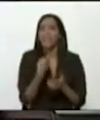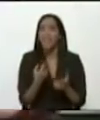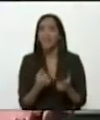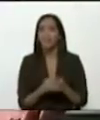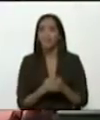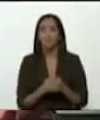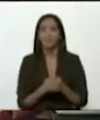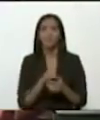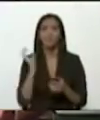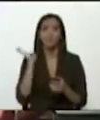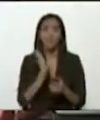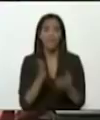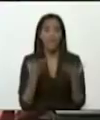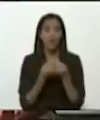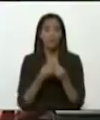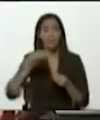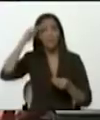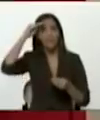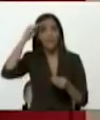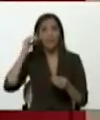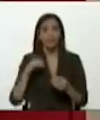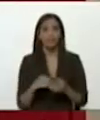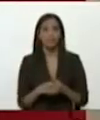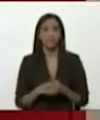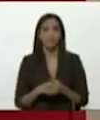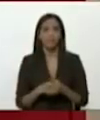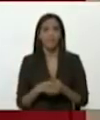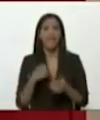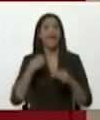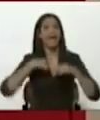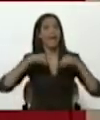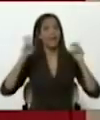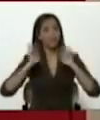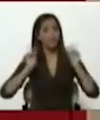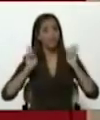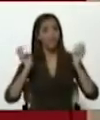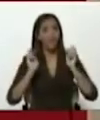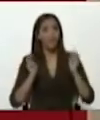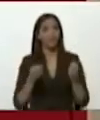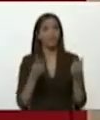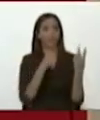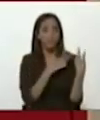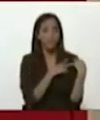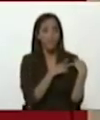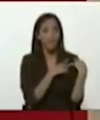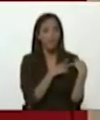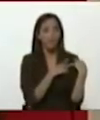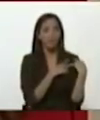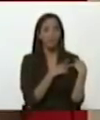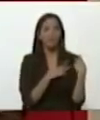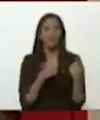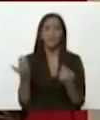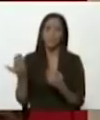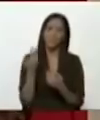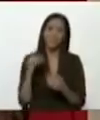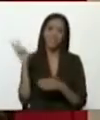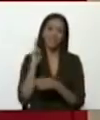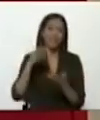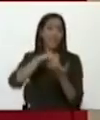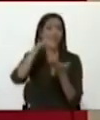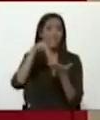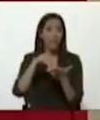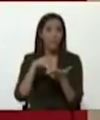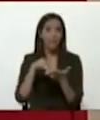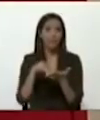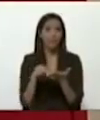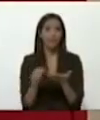dijeron? Veniera una junta militar. Bueno, pero es que hay un tema. Los responsables de 20 Venezuela en Miami